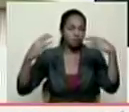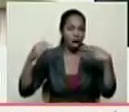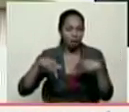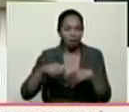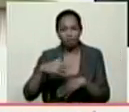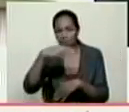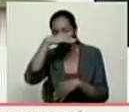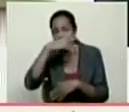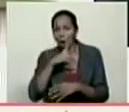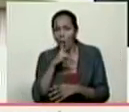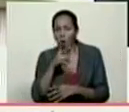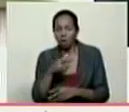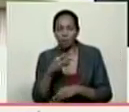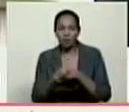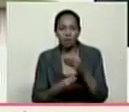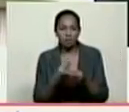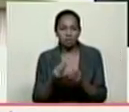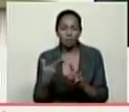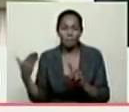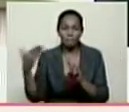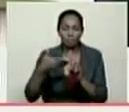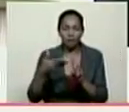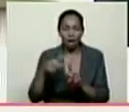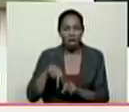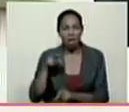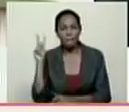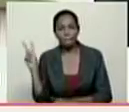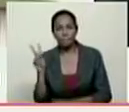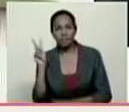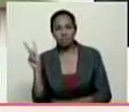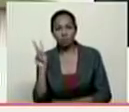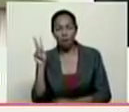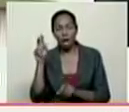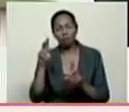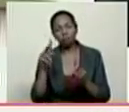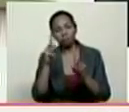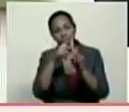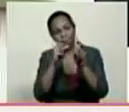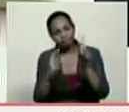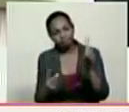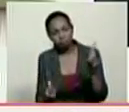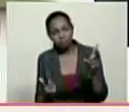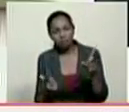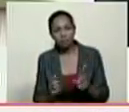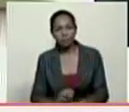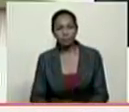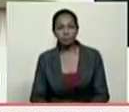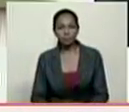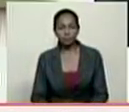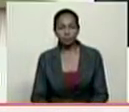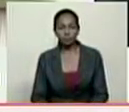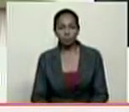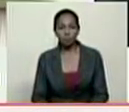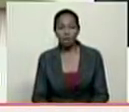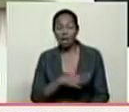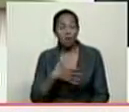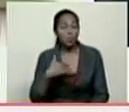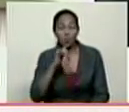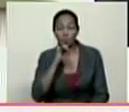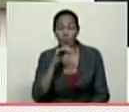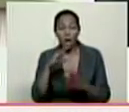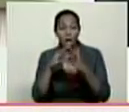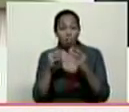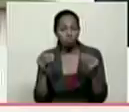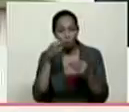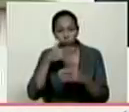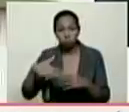terrorista perpetrada en contra de nuestro sistema eléctrico nacional. Queremos informar a todo